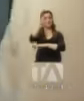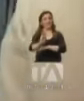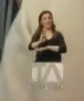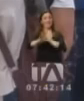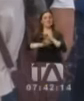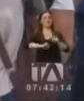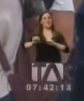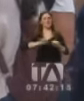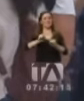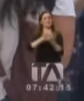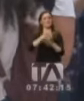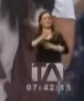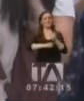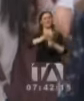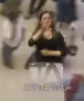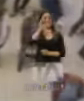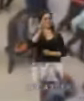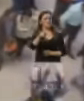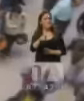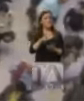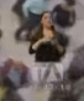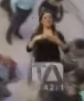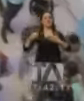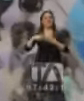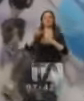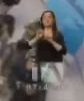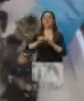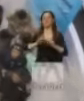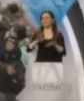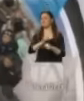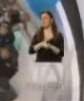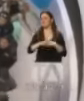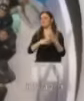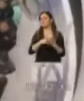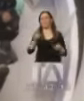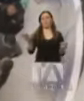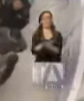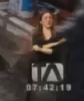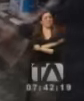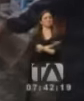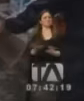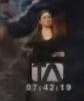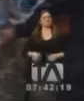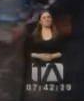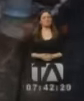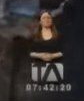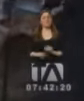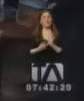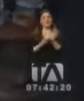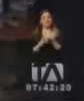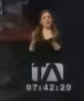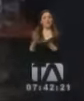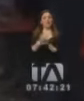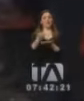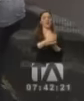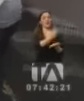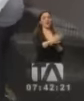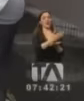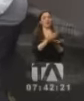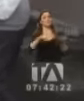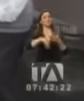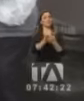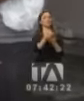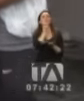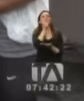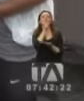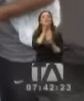vendido 30.000 entradas y hay la seguridad de que se venderán todas. Y todos los recaudados serán nuevamente para